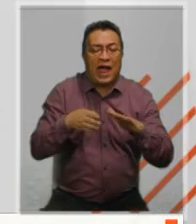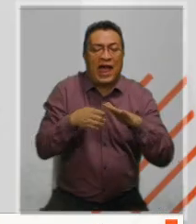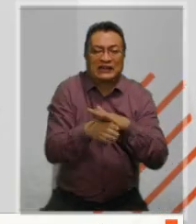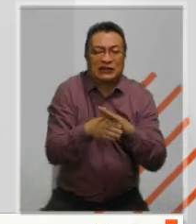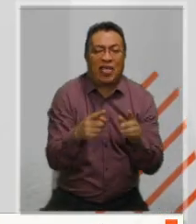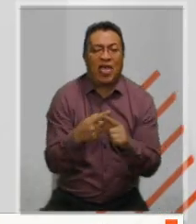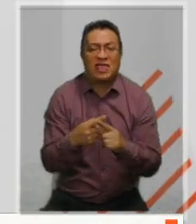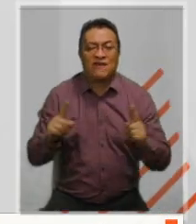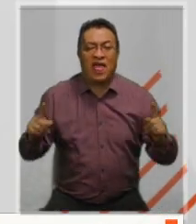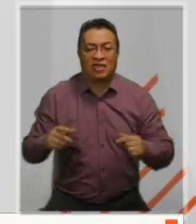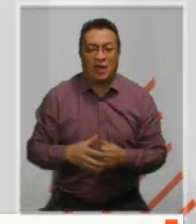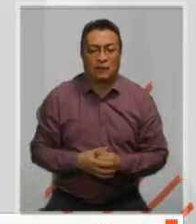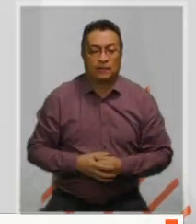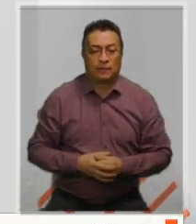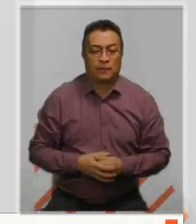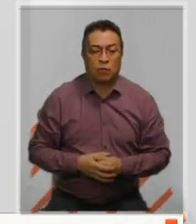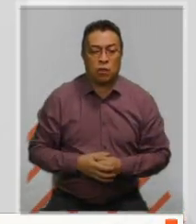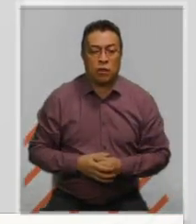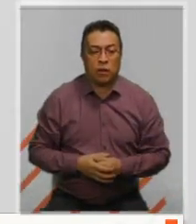también.